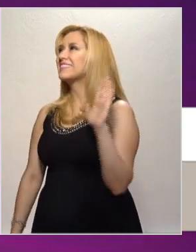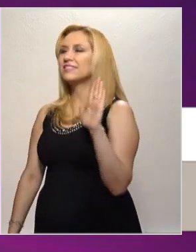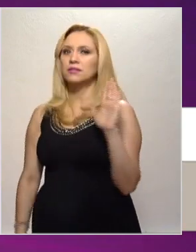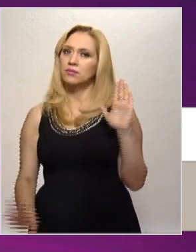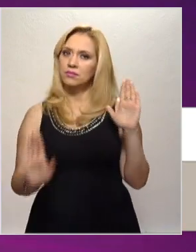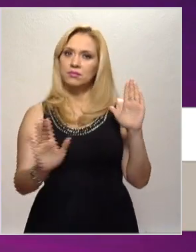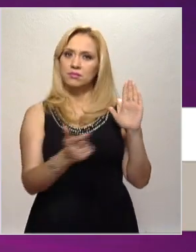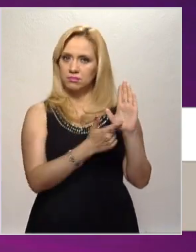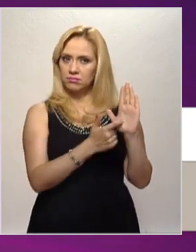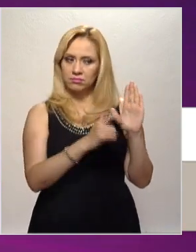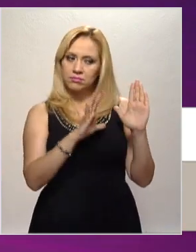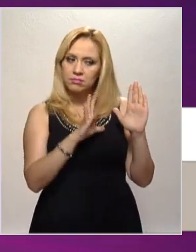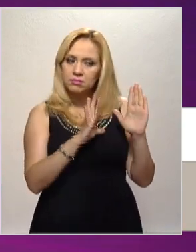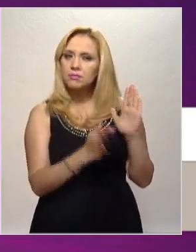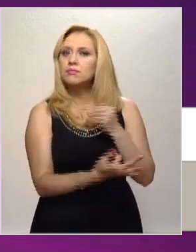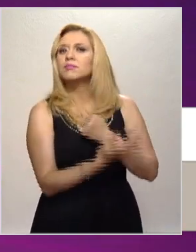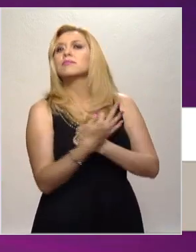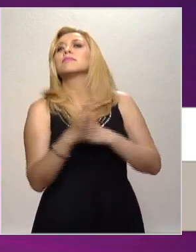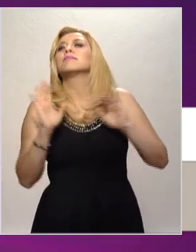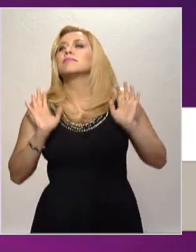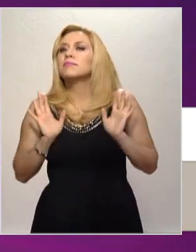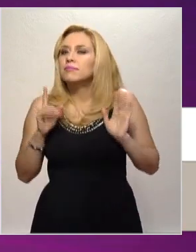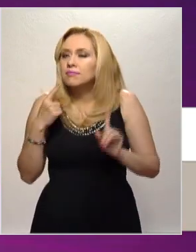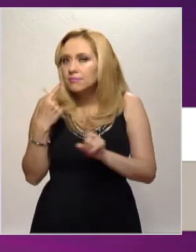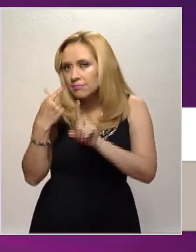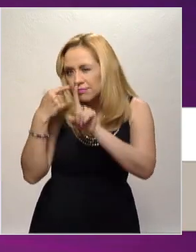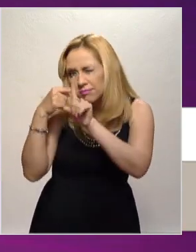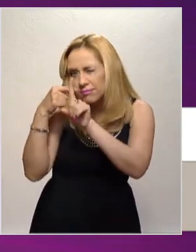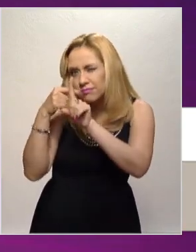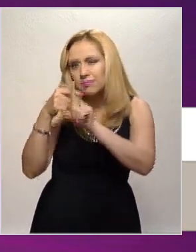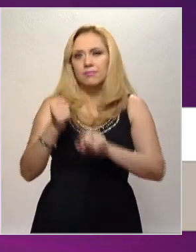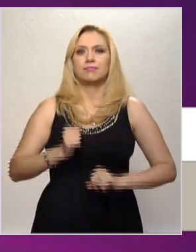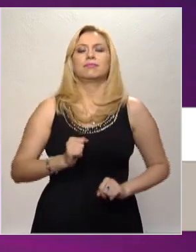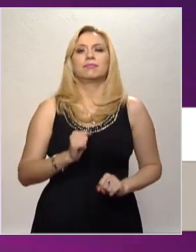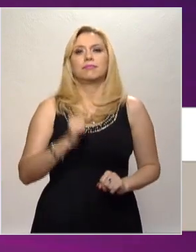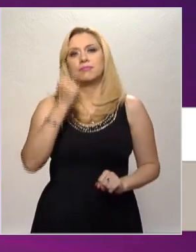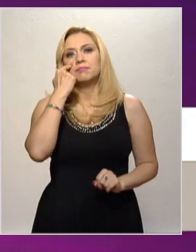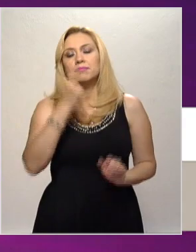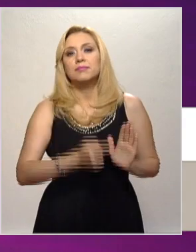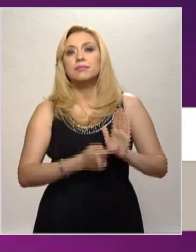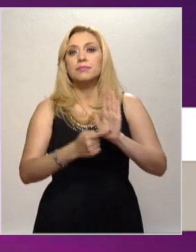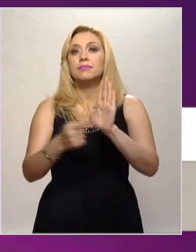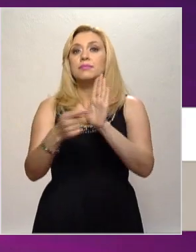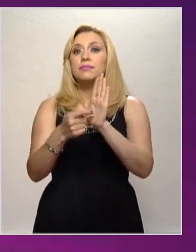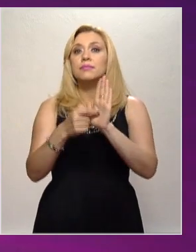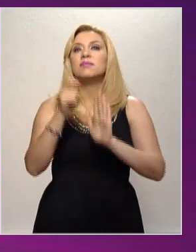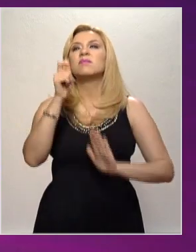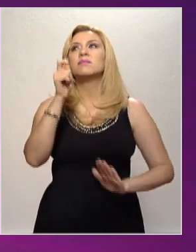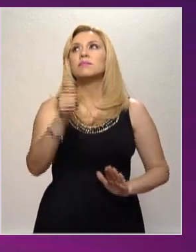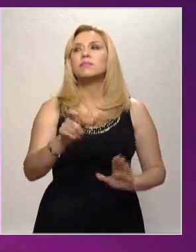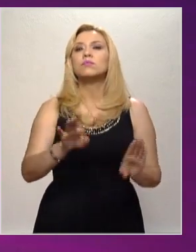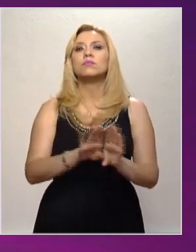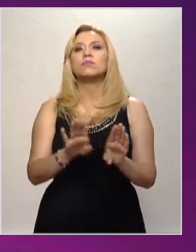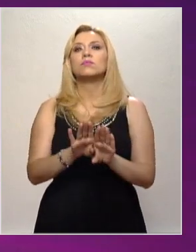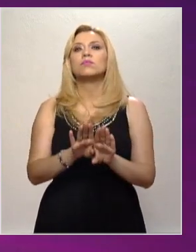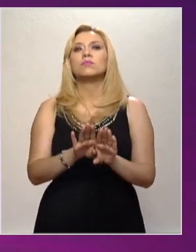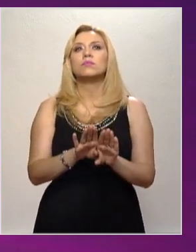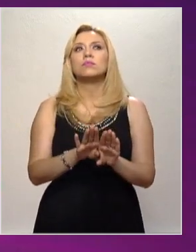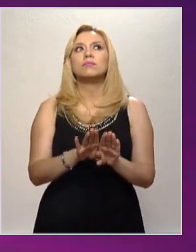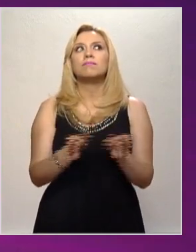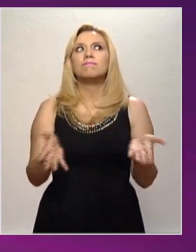aspiraciones. Entonces, el hecho de que ya se positivice o se ponga en un instrumento jurídico este tipo de